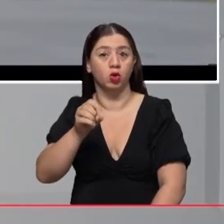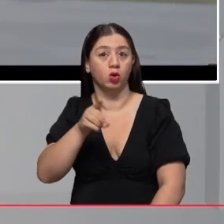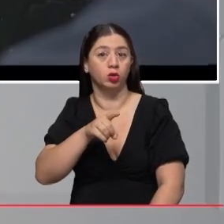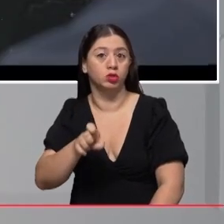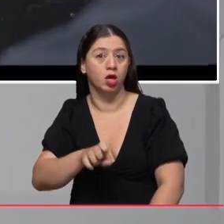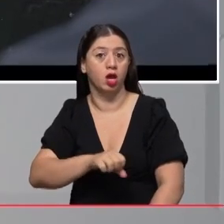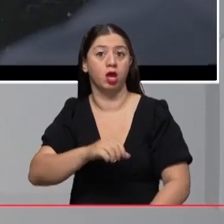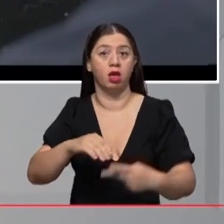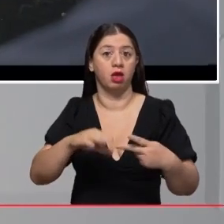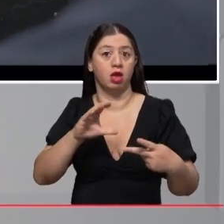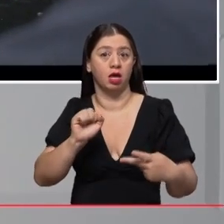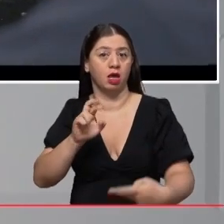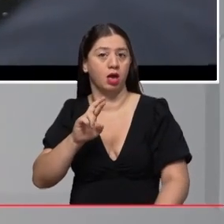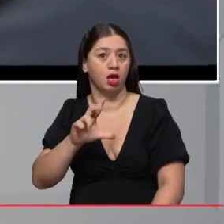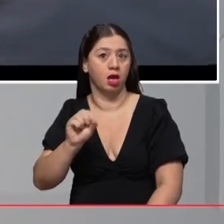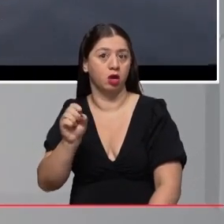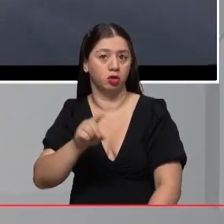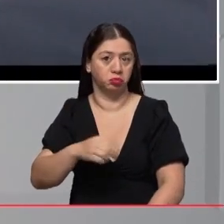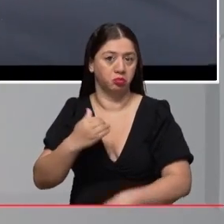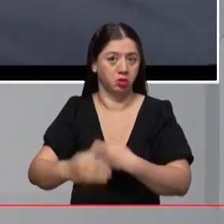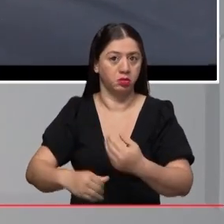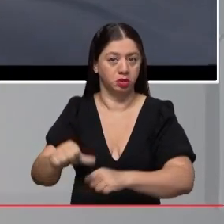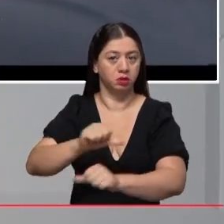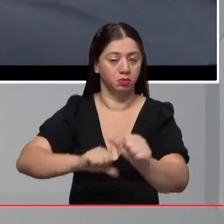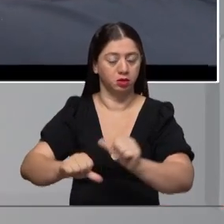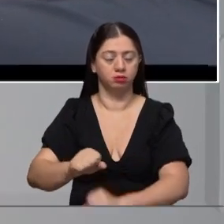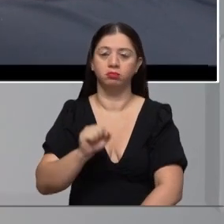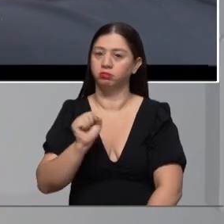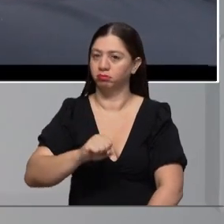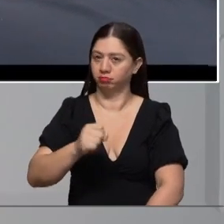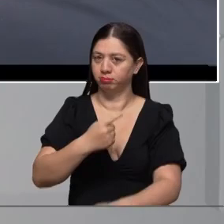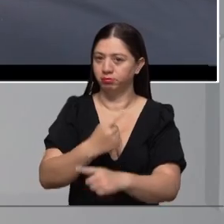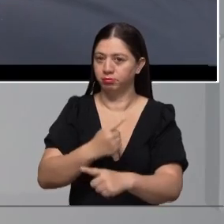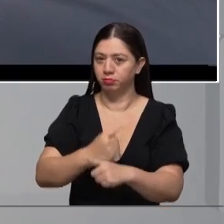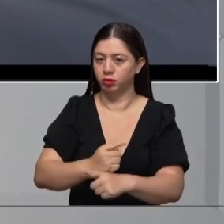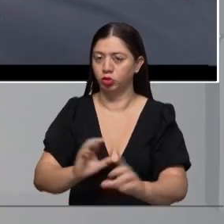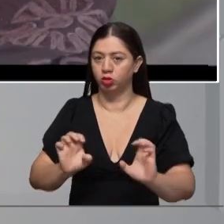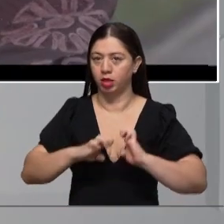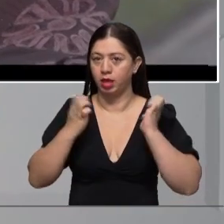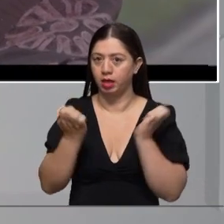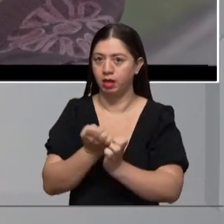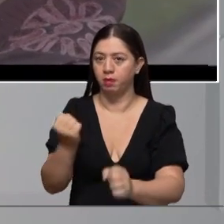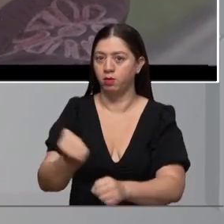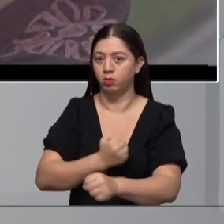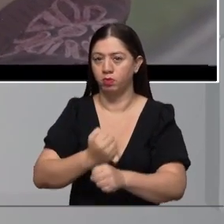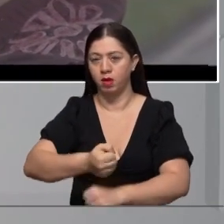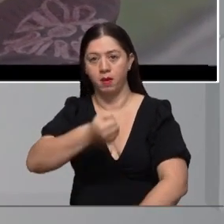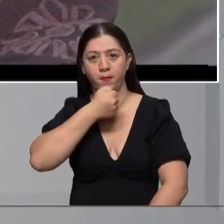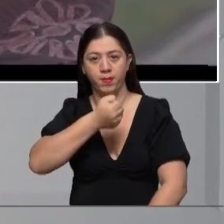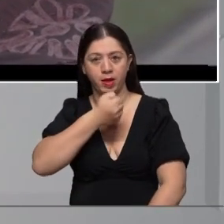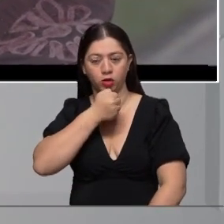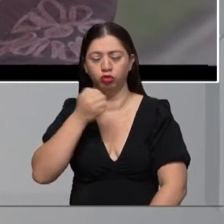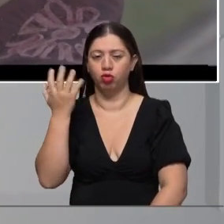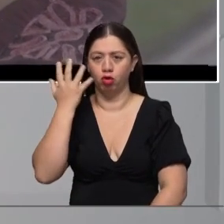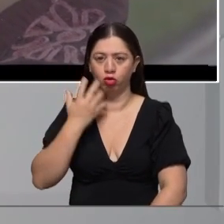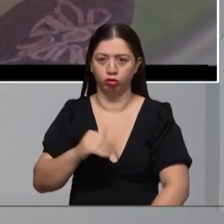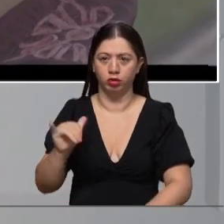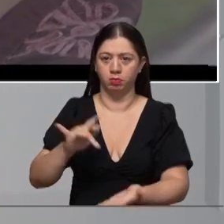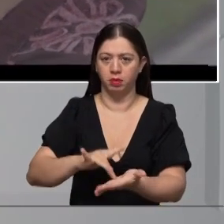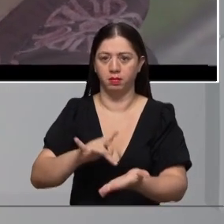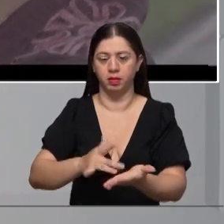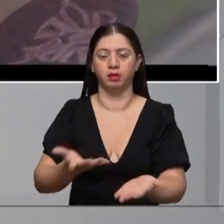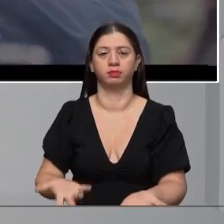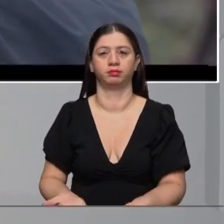viernes Carlos Gutiérrez y así sucesivamente. Exactamente. Queremos que nuestro equipo de periodistas participe todo el tiempo, Luz